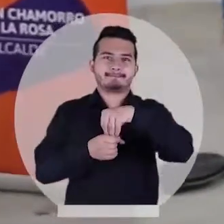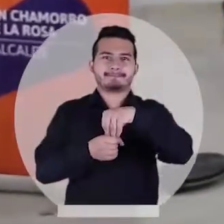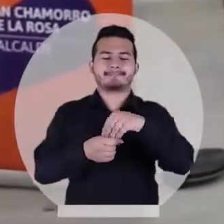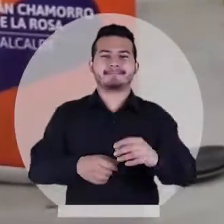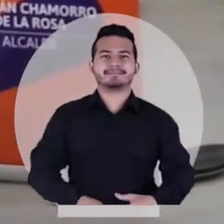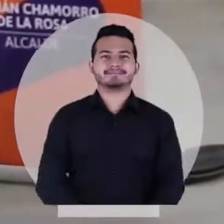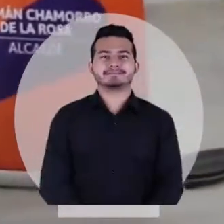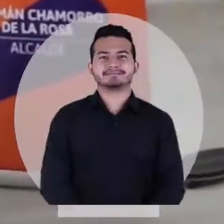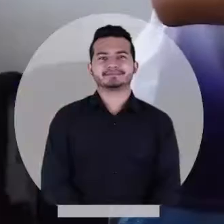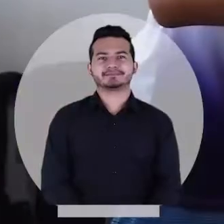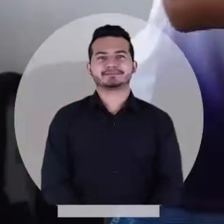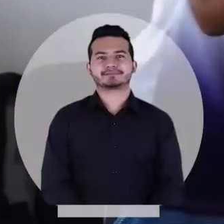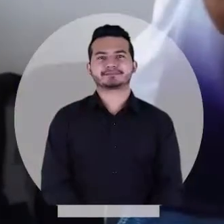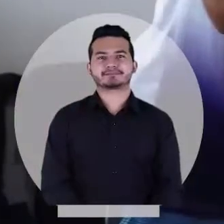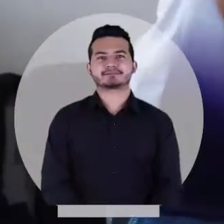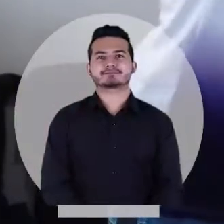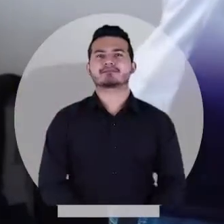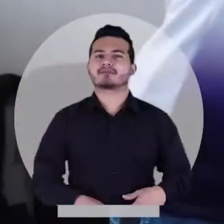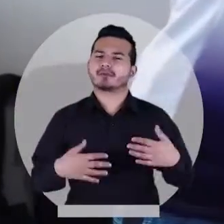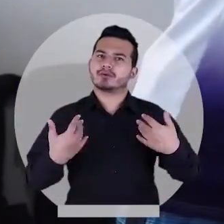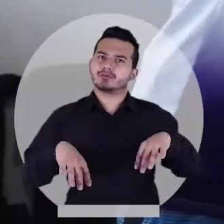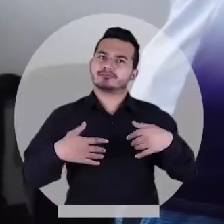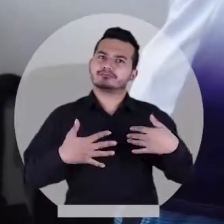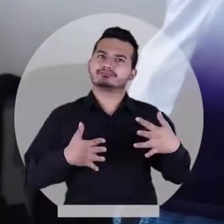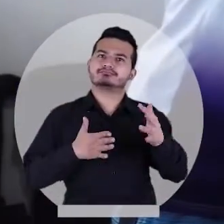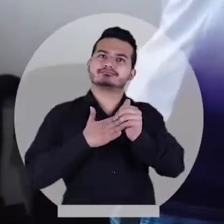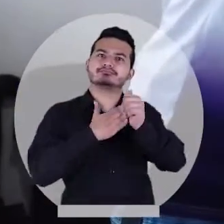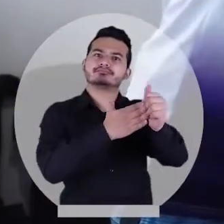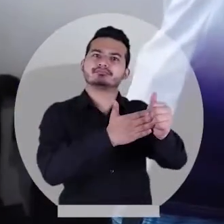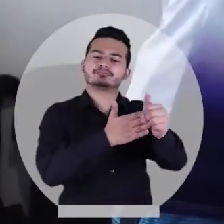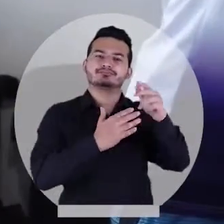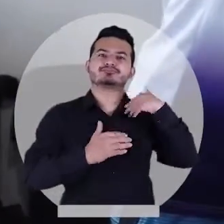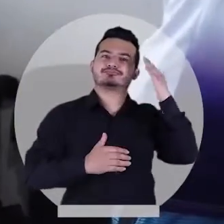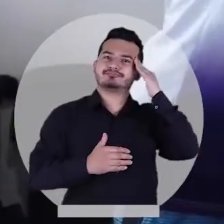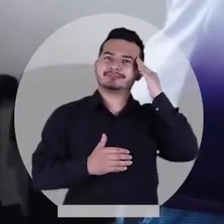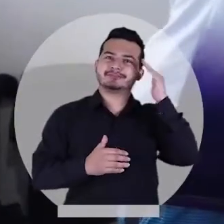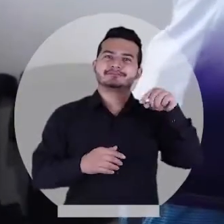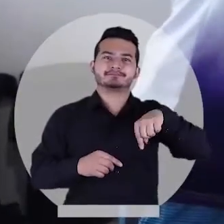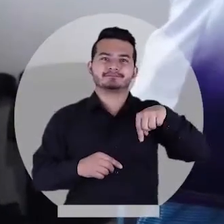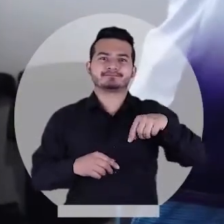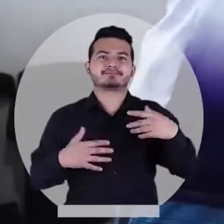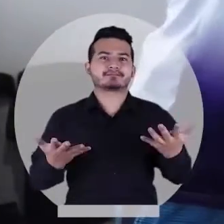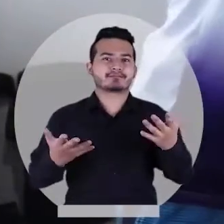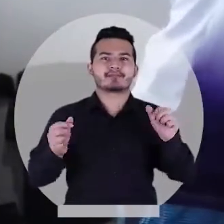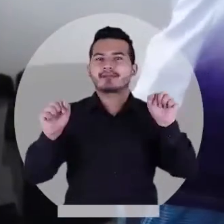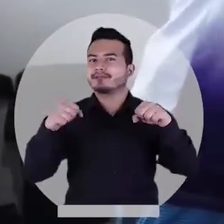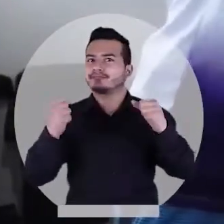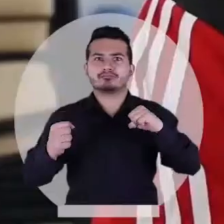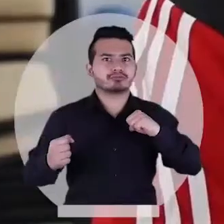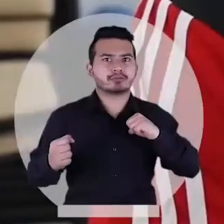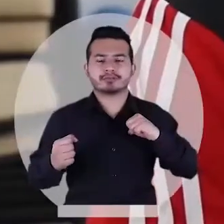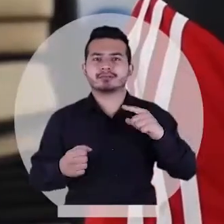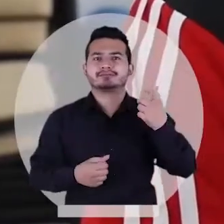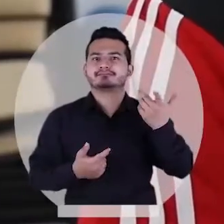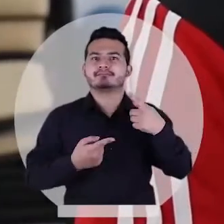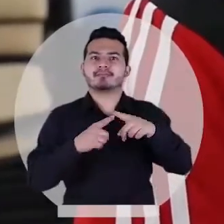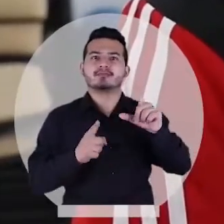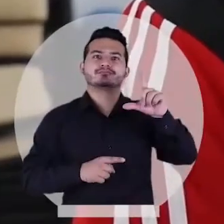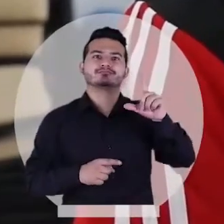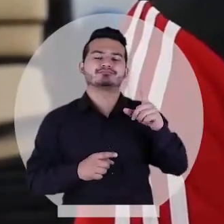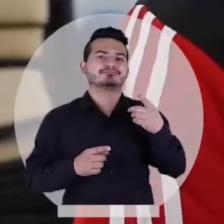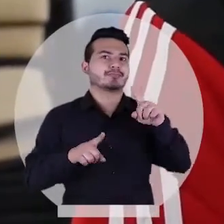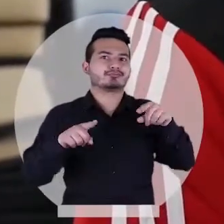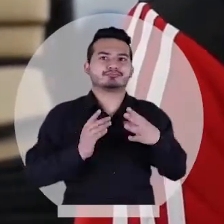salud, etcétera. Es una rehabilitación muy integral que parte del deporte. Un método muy bueno porque hay muchas personas